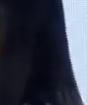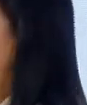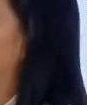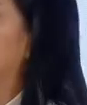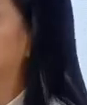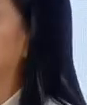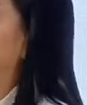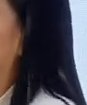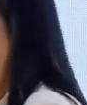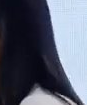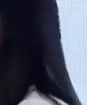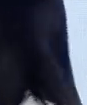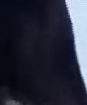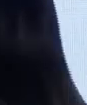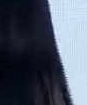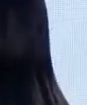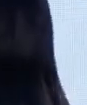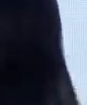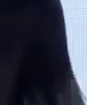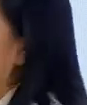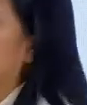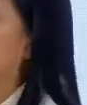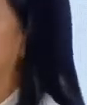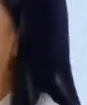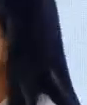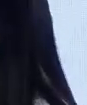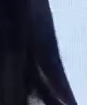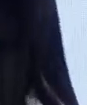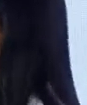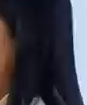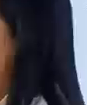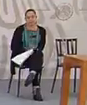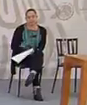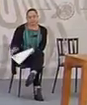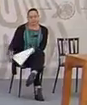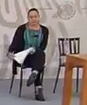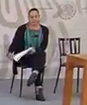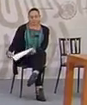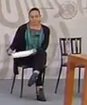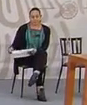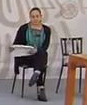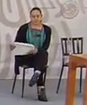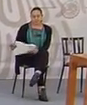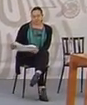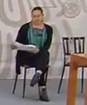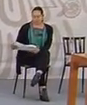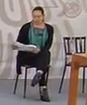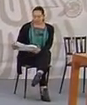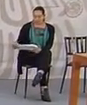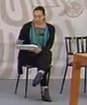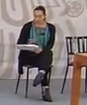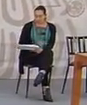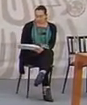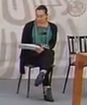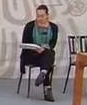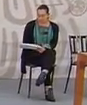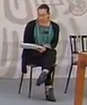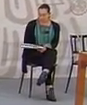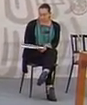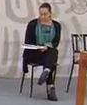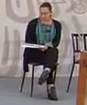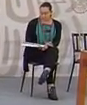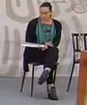nuevamente 82% no cumplía y 6% sí cumplía. De tal manera que con el soporte